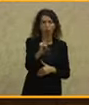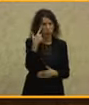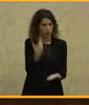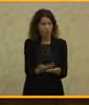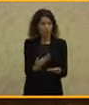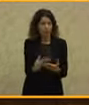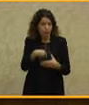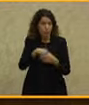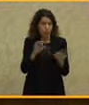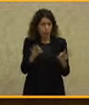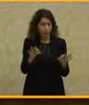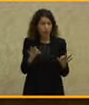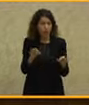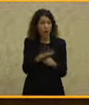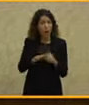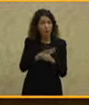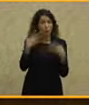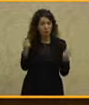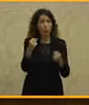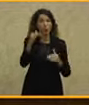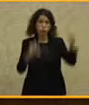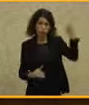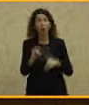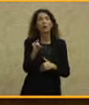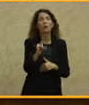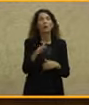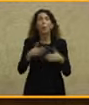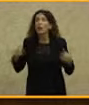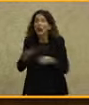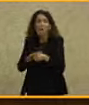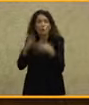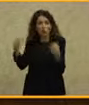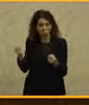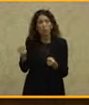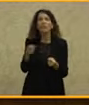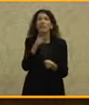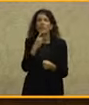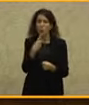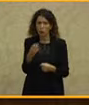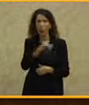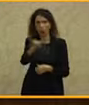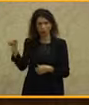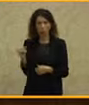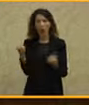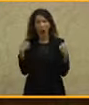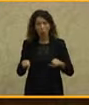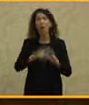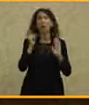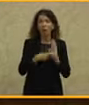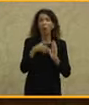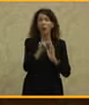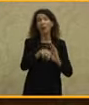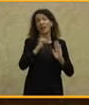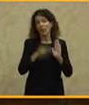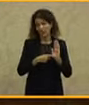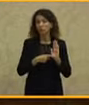Hay desigualdades en este ámbito de la salud, pero en cualquier ámbito de la salud sigue habiendo dificultades, a pesar de que hay una ley,